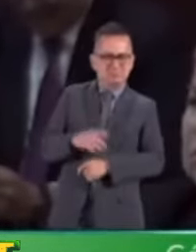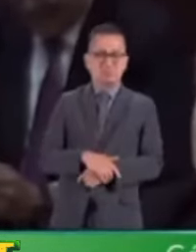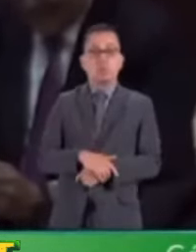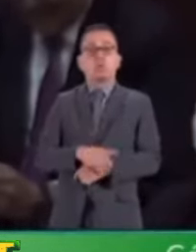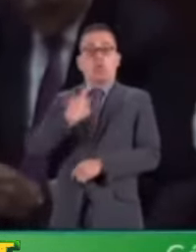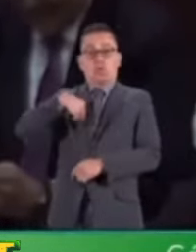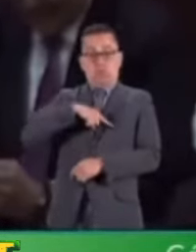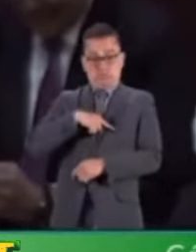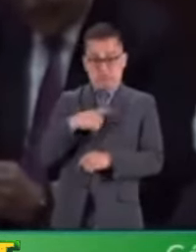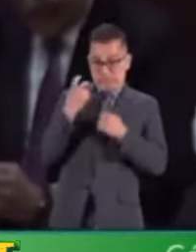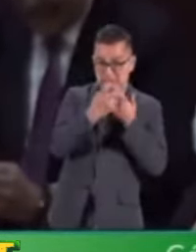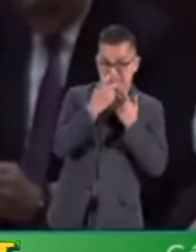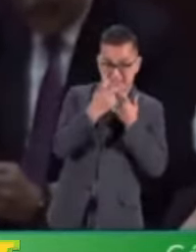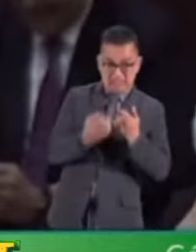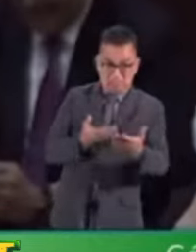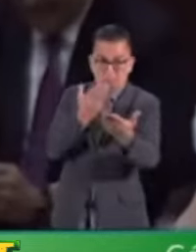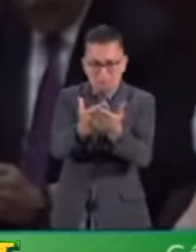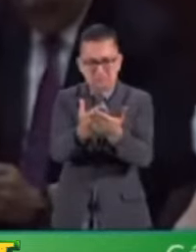con esa propuesta